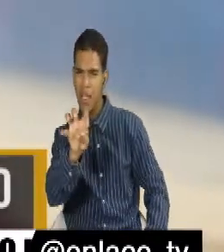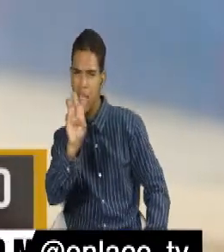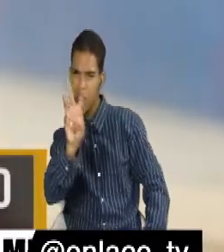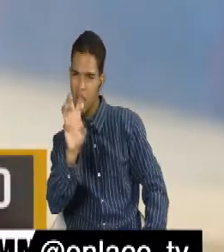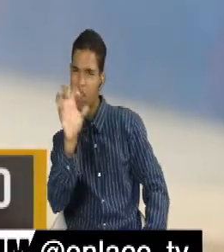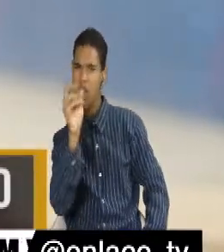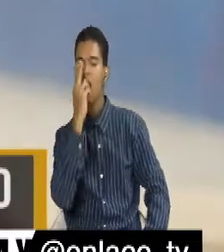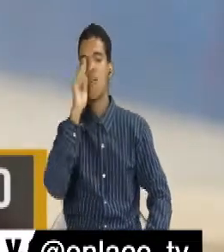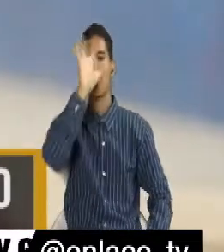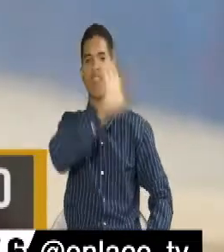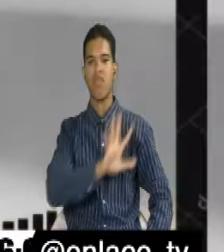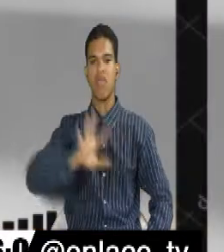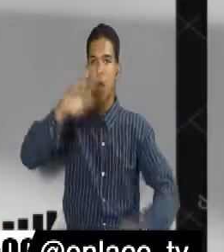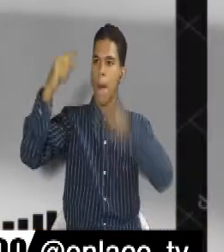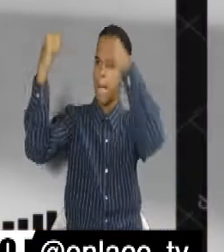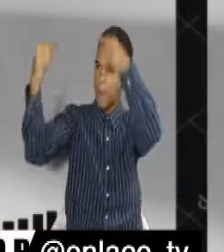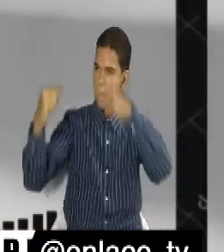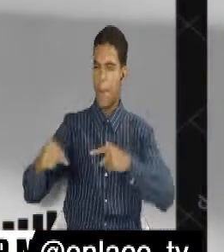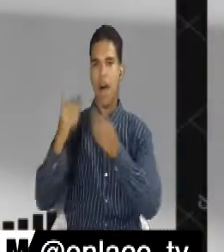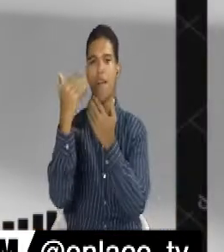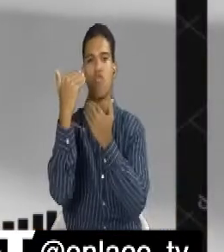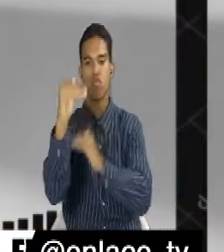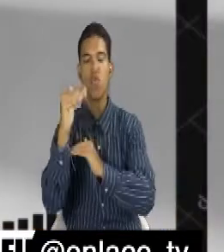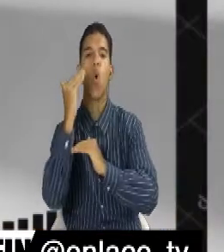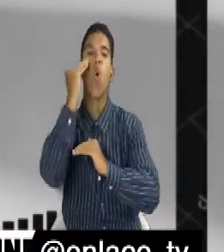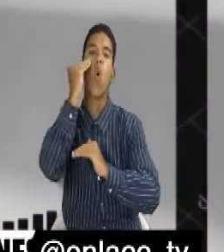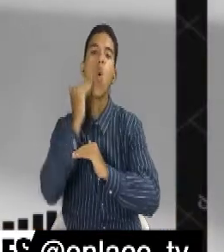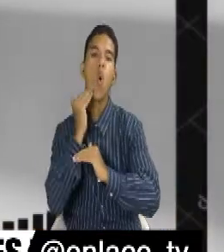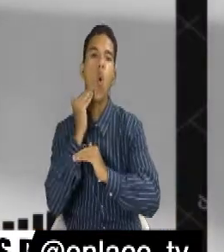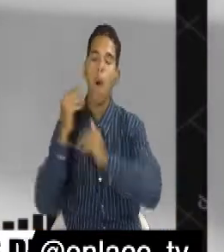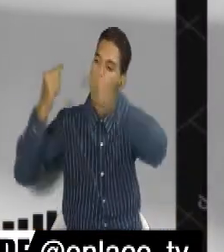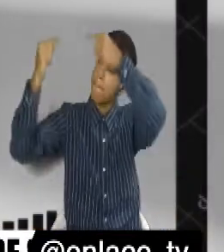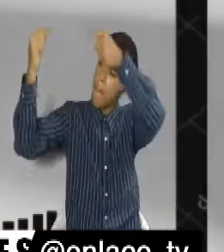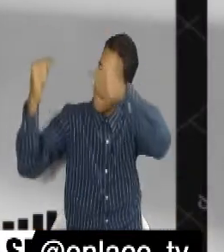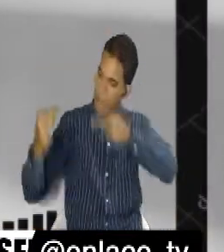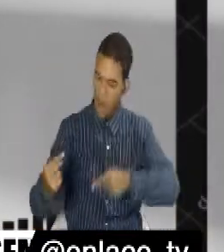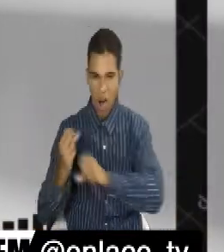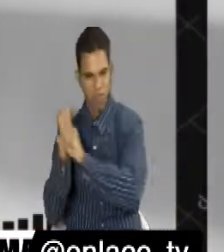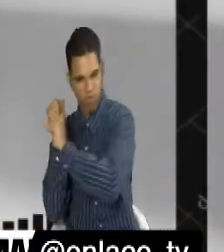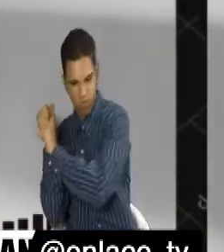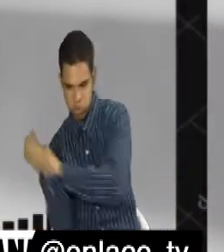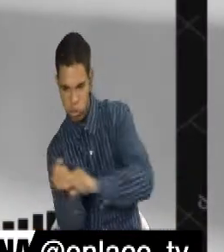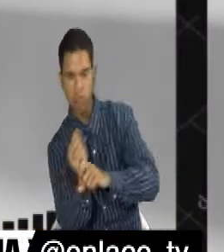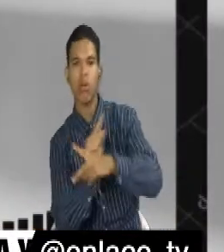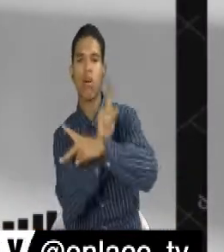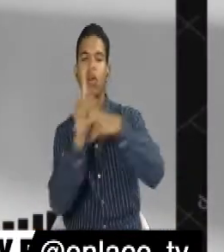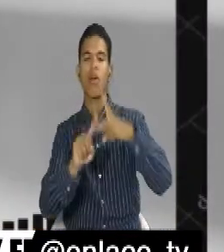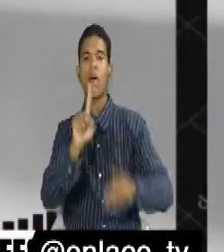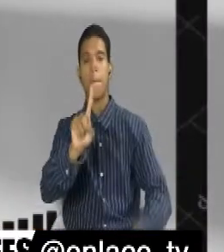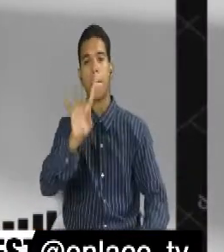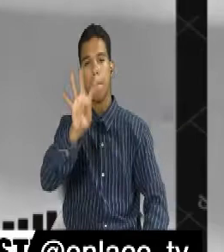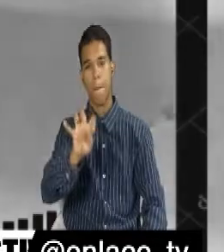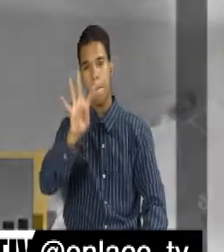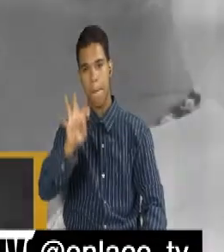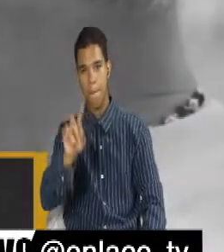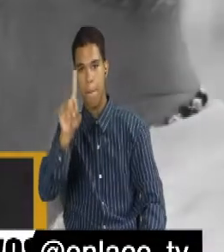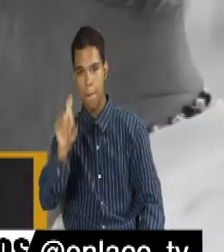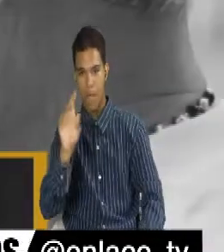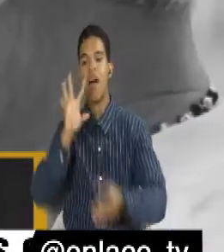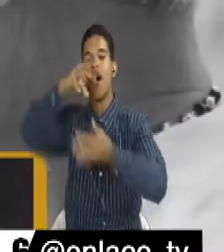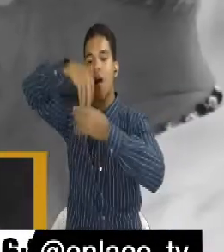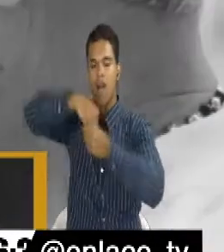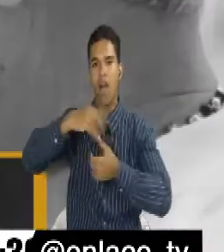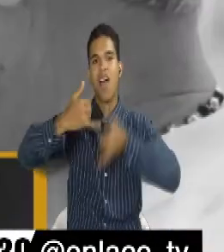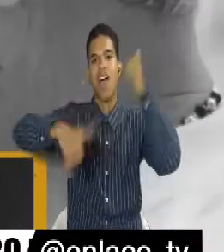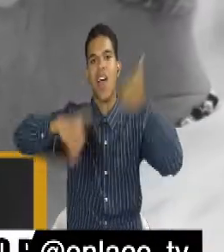nacional en categoría juvenil, y en el 96 se hicieron los Juegos Nacionales acá.